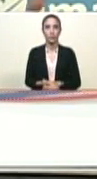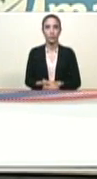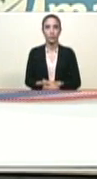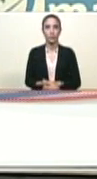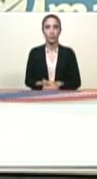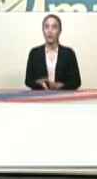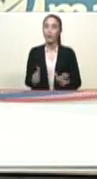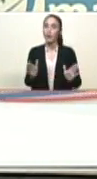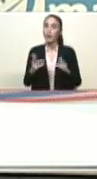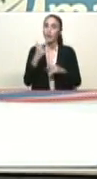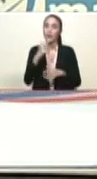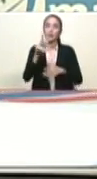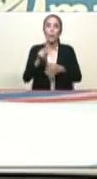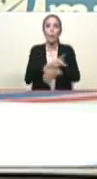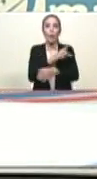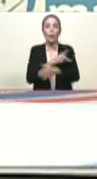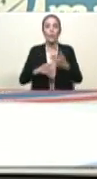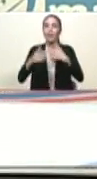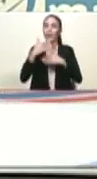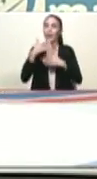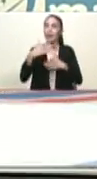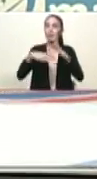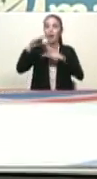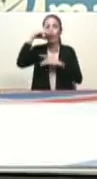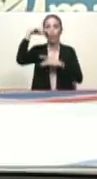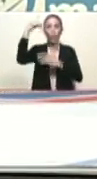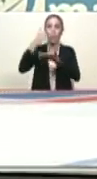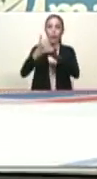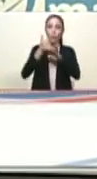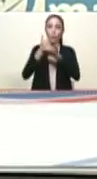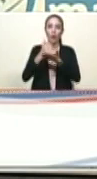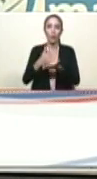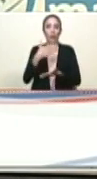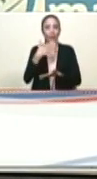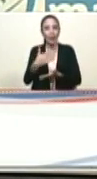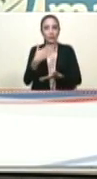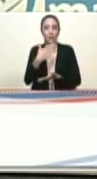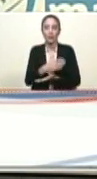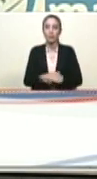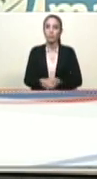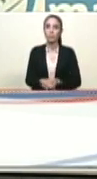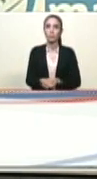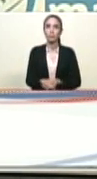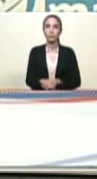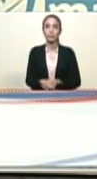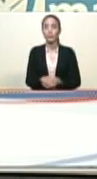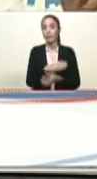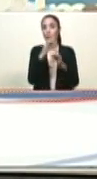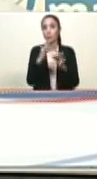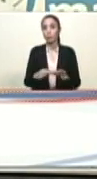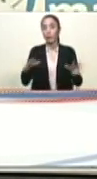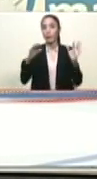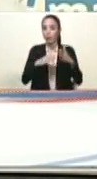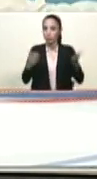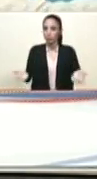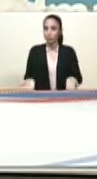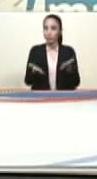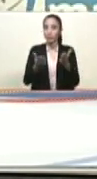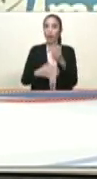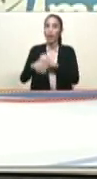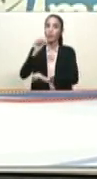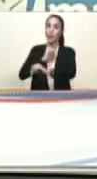Gracias a la vida. ¿Qué dice, verdad? Así es. Gracias a la vida que me ha dado tanto. Nos ha dado la fortuna de luchar por